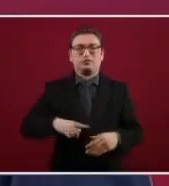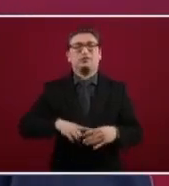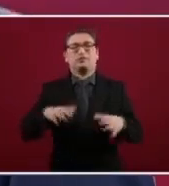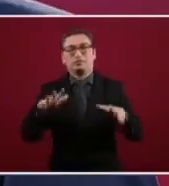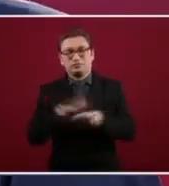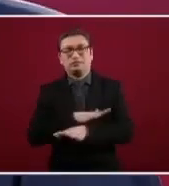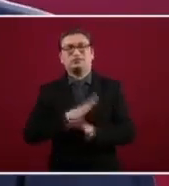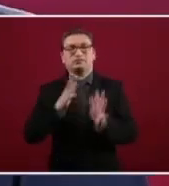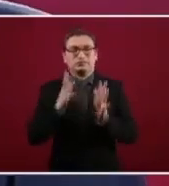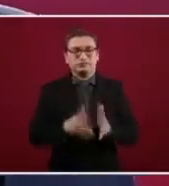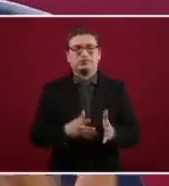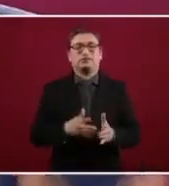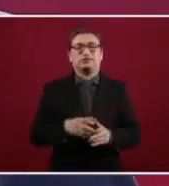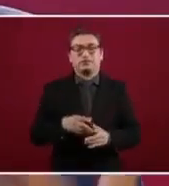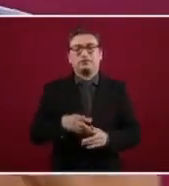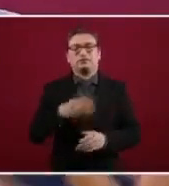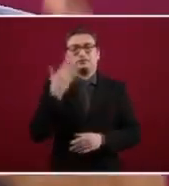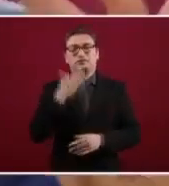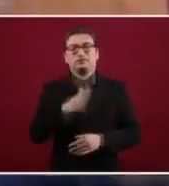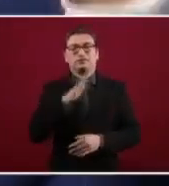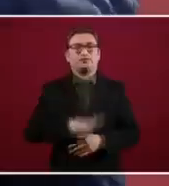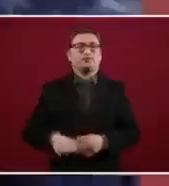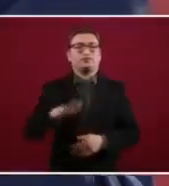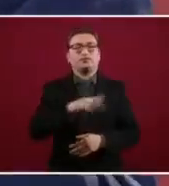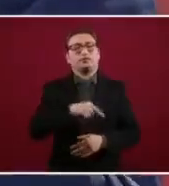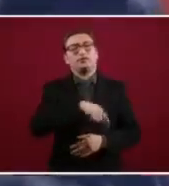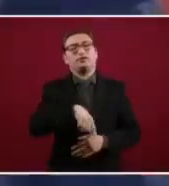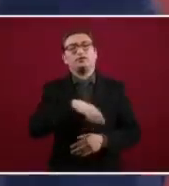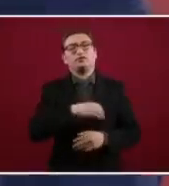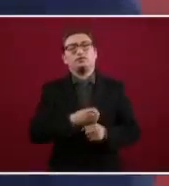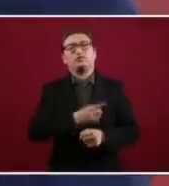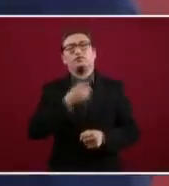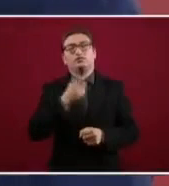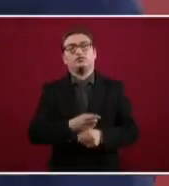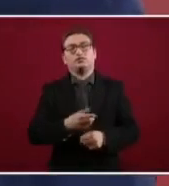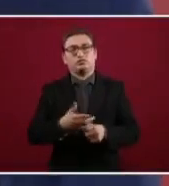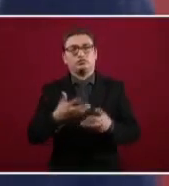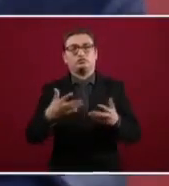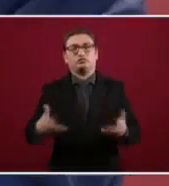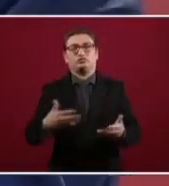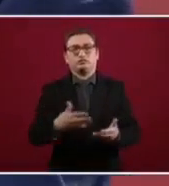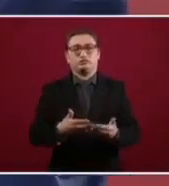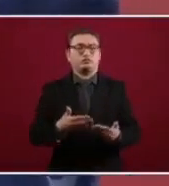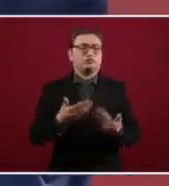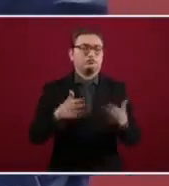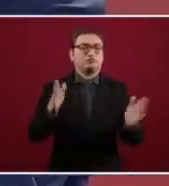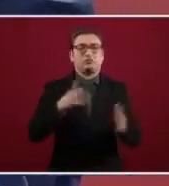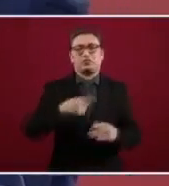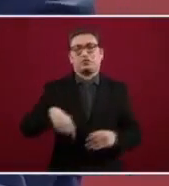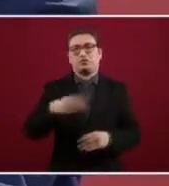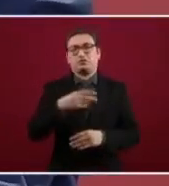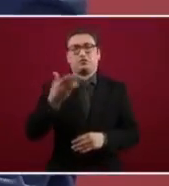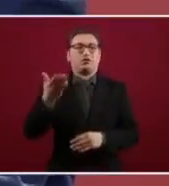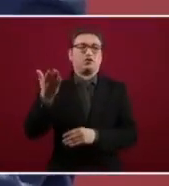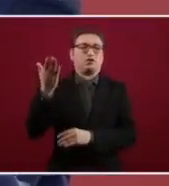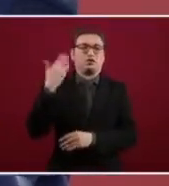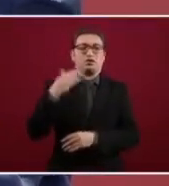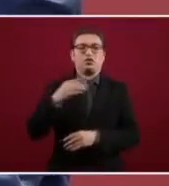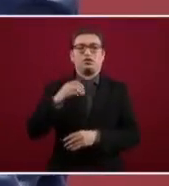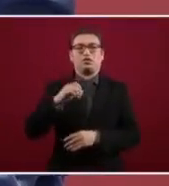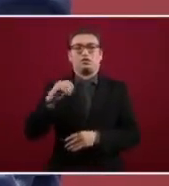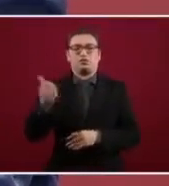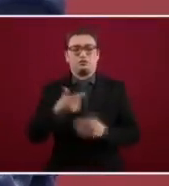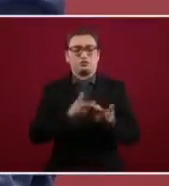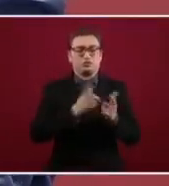y van a tener la oportunidad la gran oportunidad que eso no se los hubiese dado el